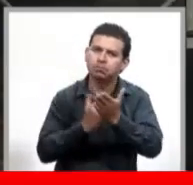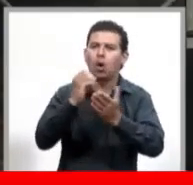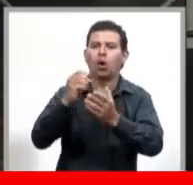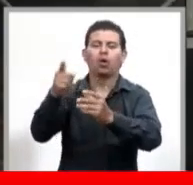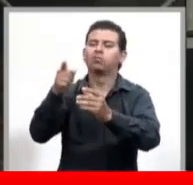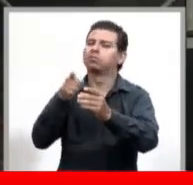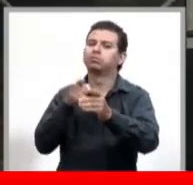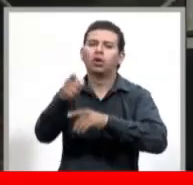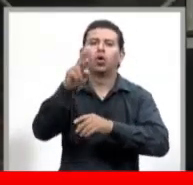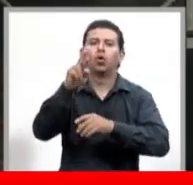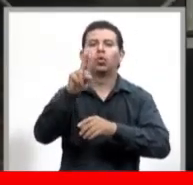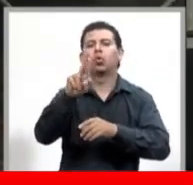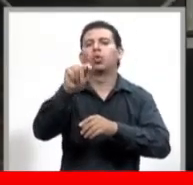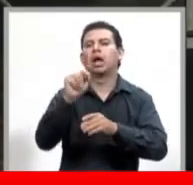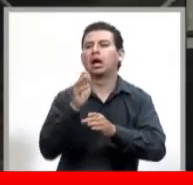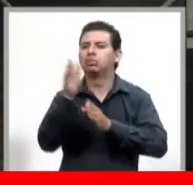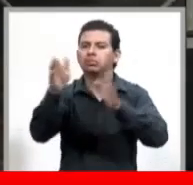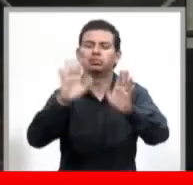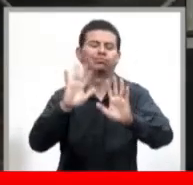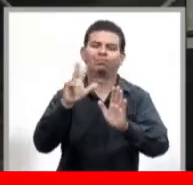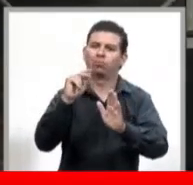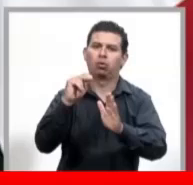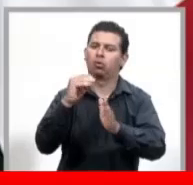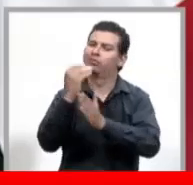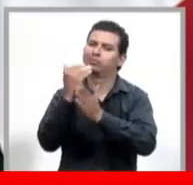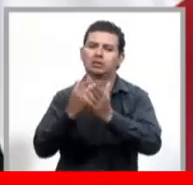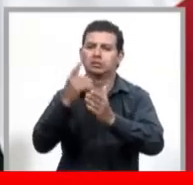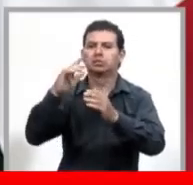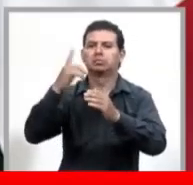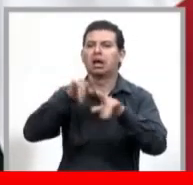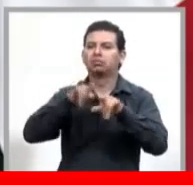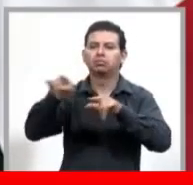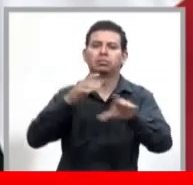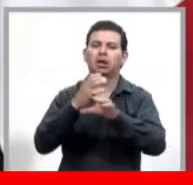siguientes 2 a 4 semanas.